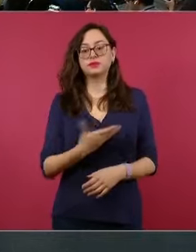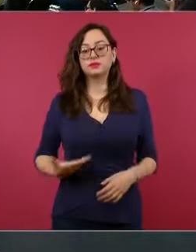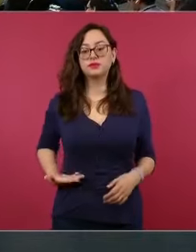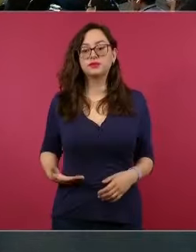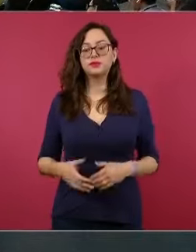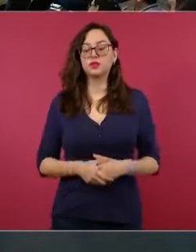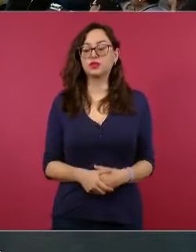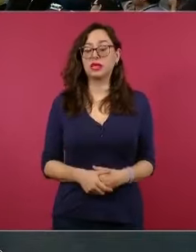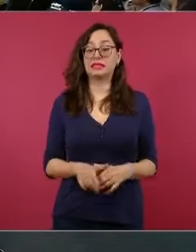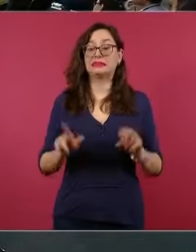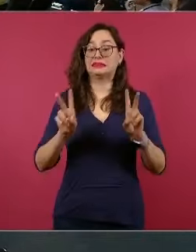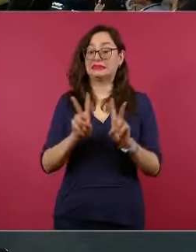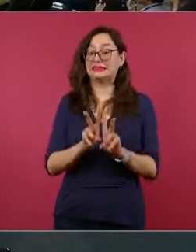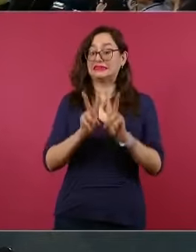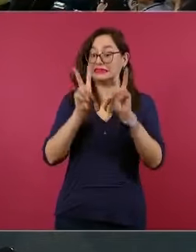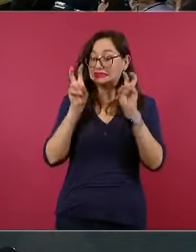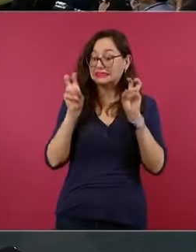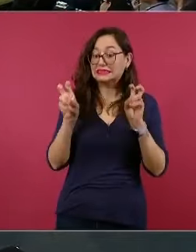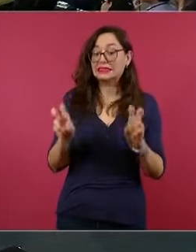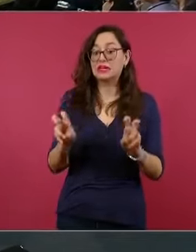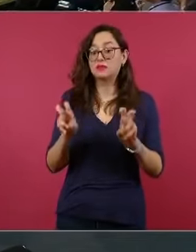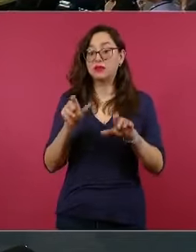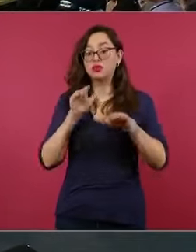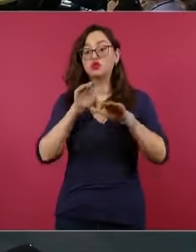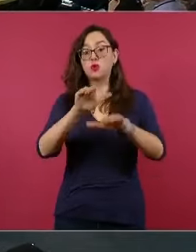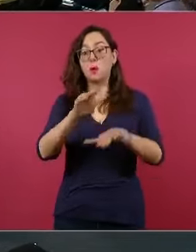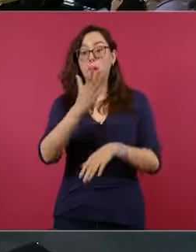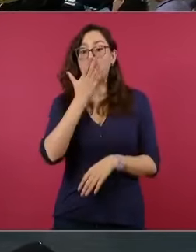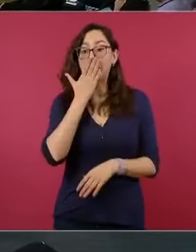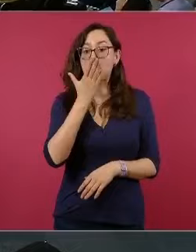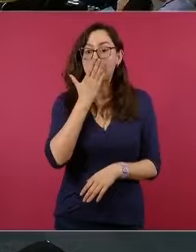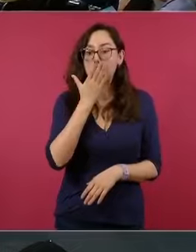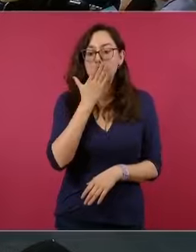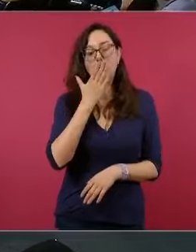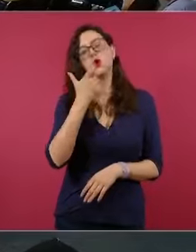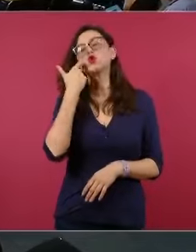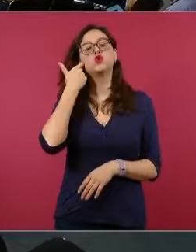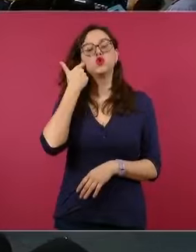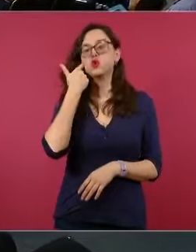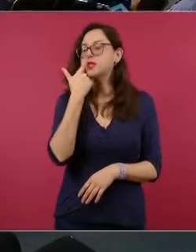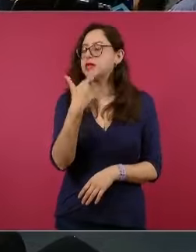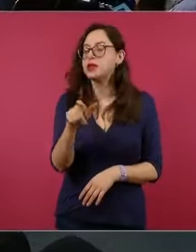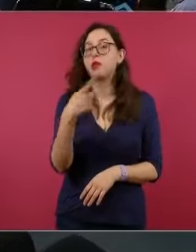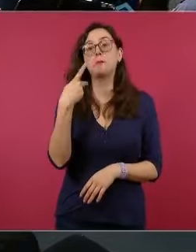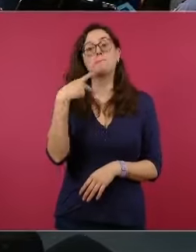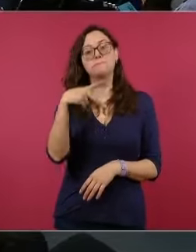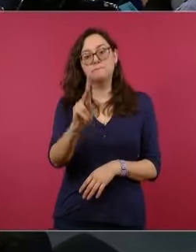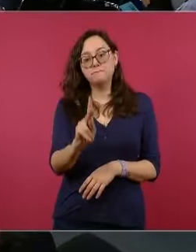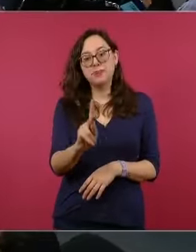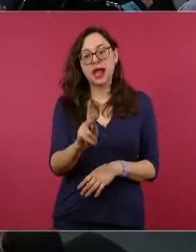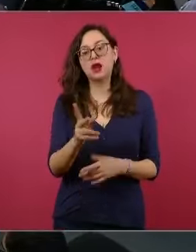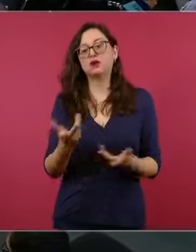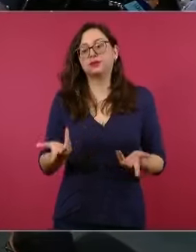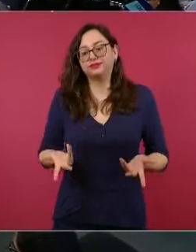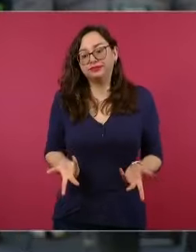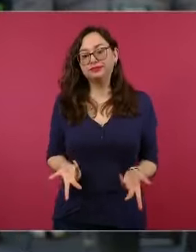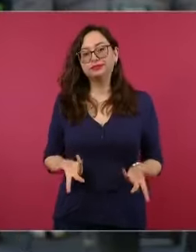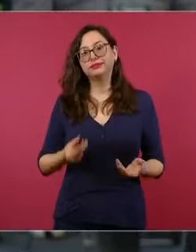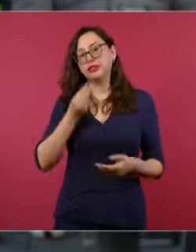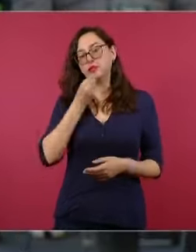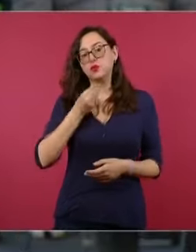quería tocar el tema de la de Sonora que ya lo toca la última vez pero ayer la candidata Claudia sheba